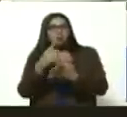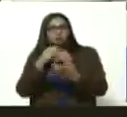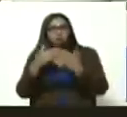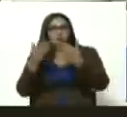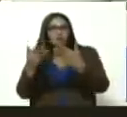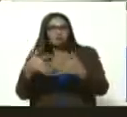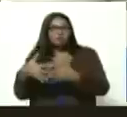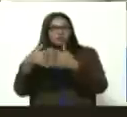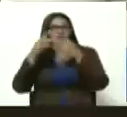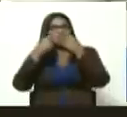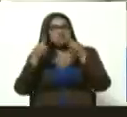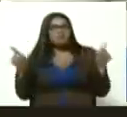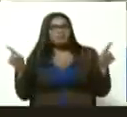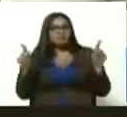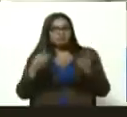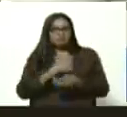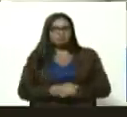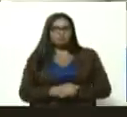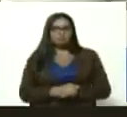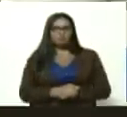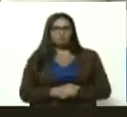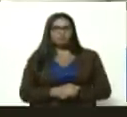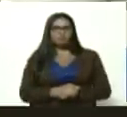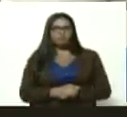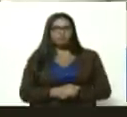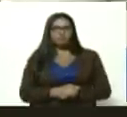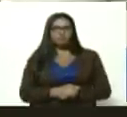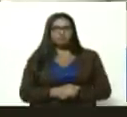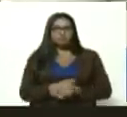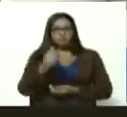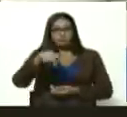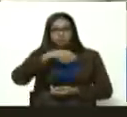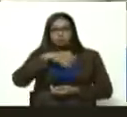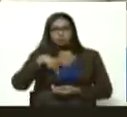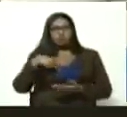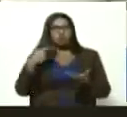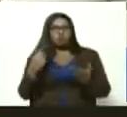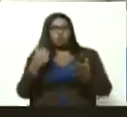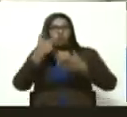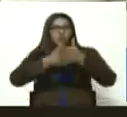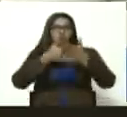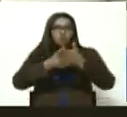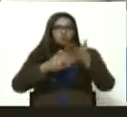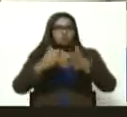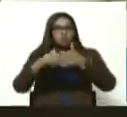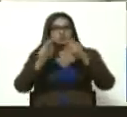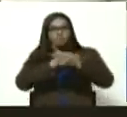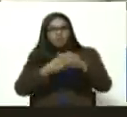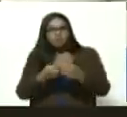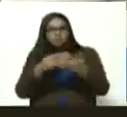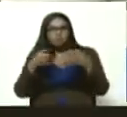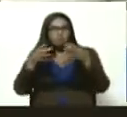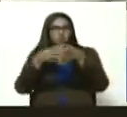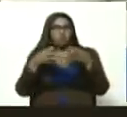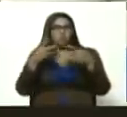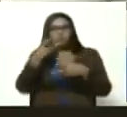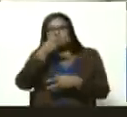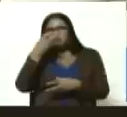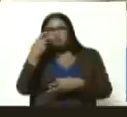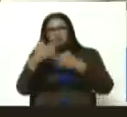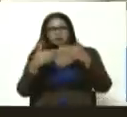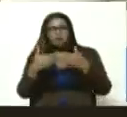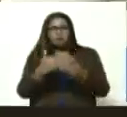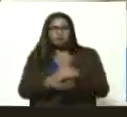eeuu es otra cosa aquí tenemos una lucha a muerte contra los cárteles de drogas